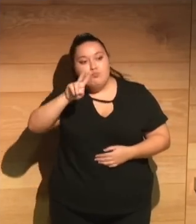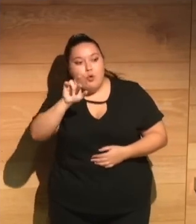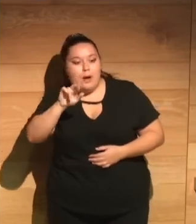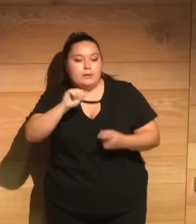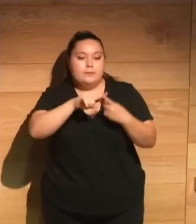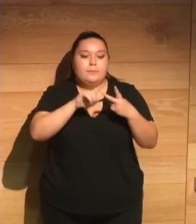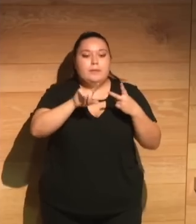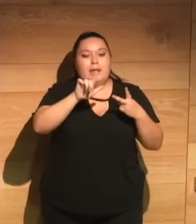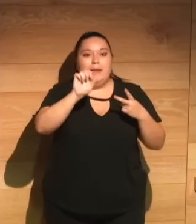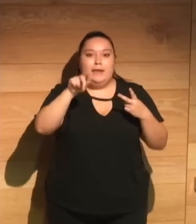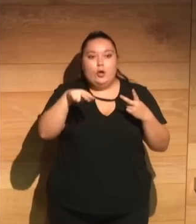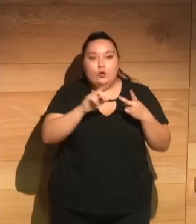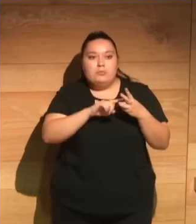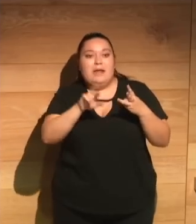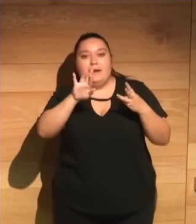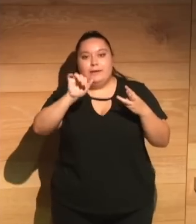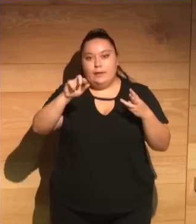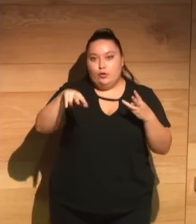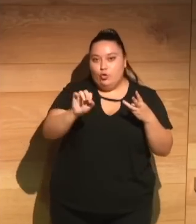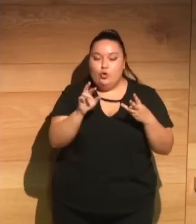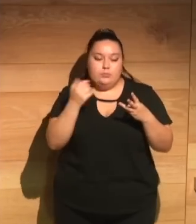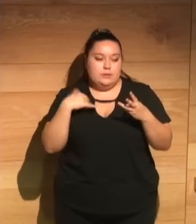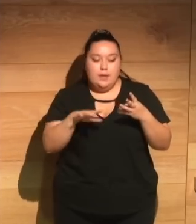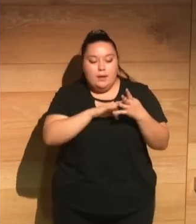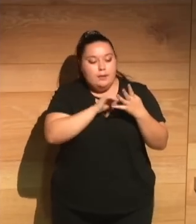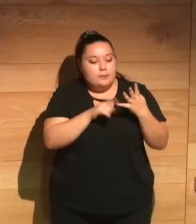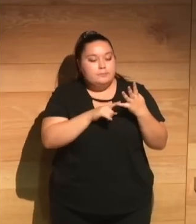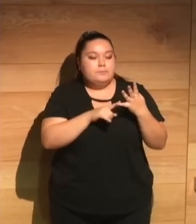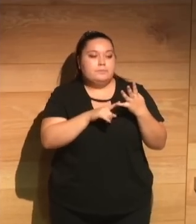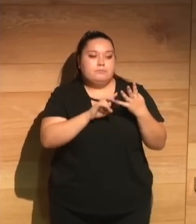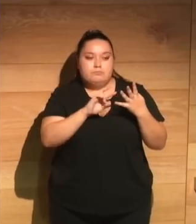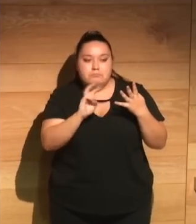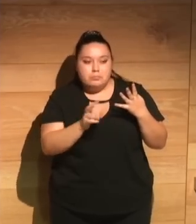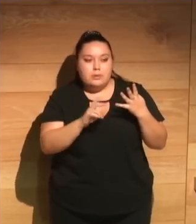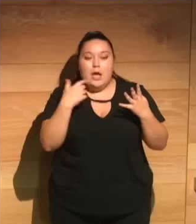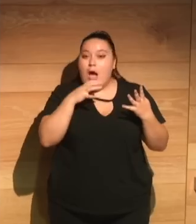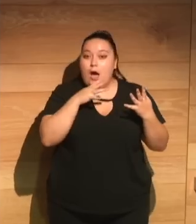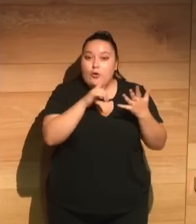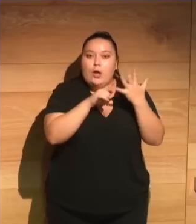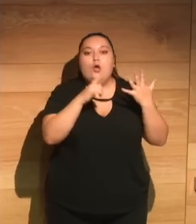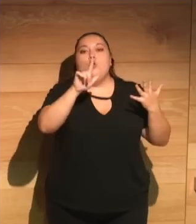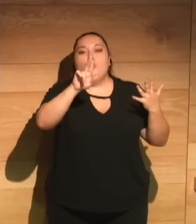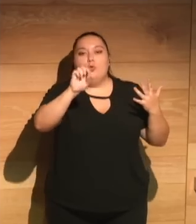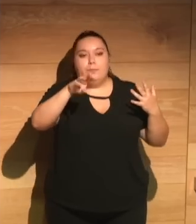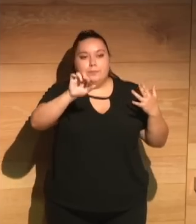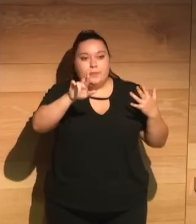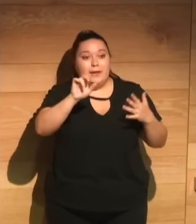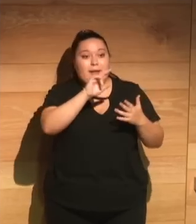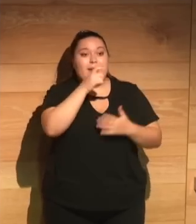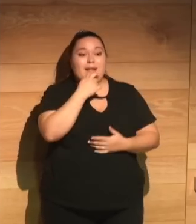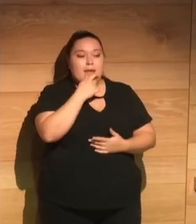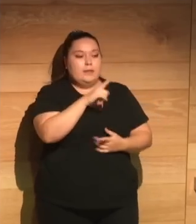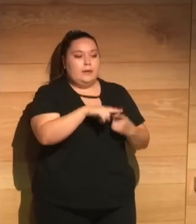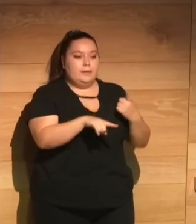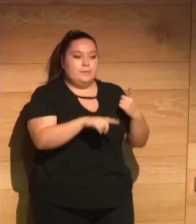a León Guillaume Bully, tenemos a Reynaud, de quien ya hemos hablado, a Demeny, finalmente a los Lumière. Eso, ahora llegaremos a eso. En Inglaterra